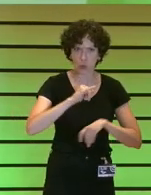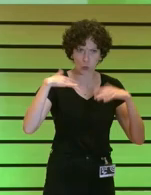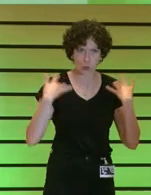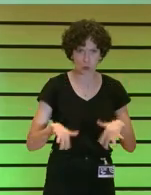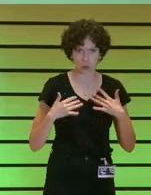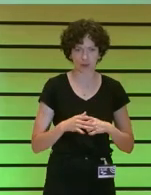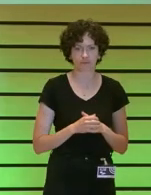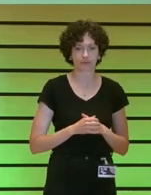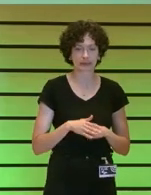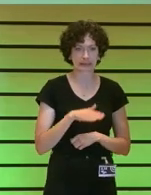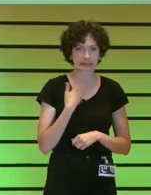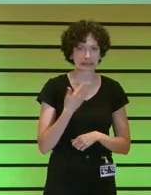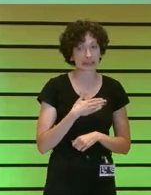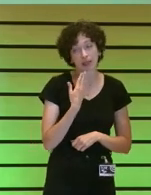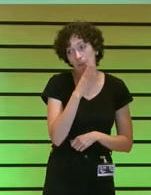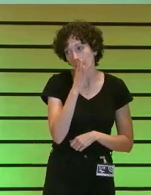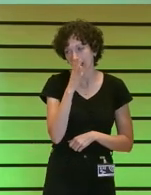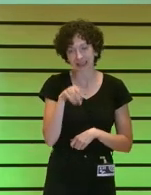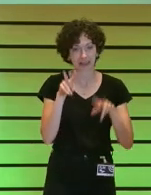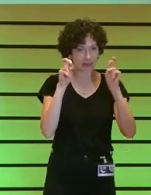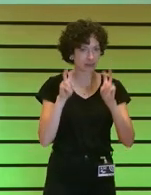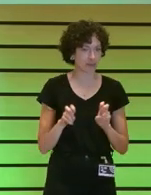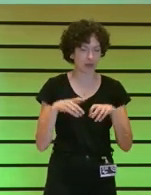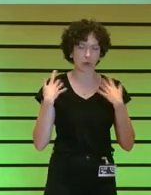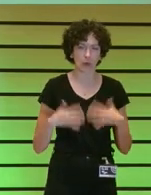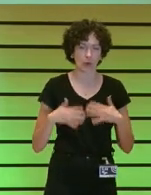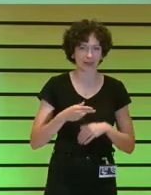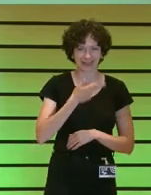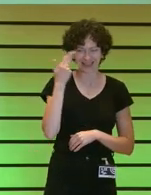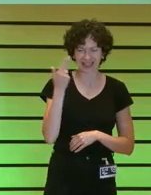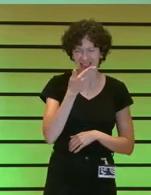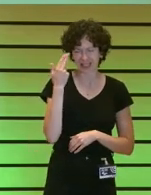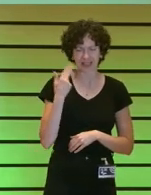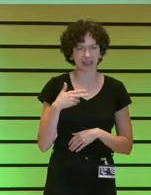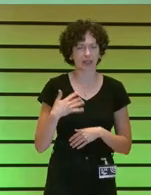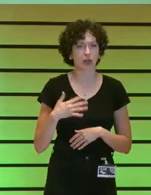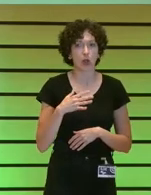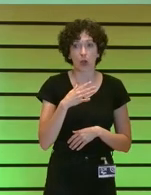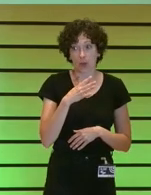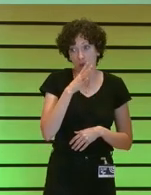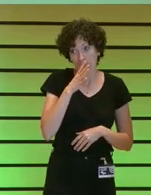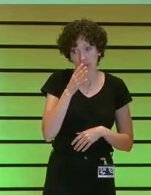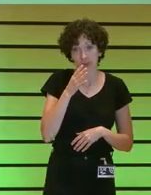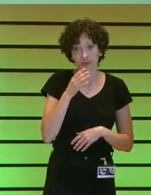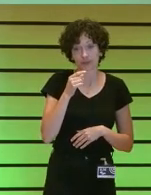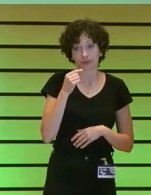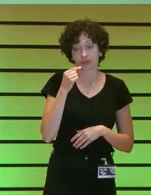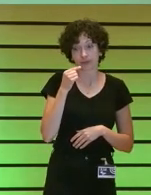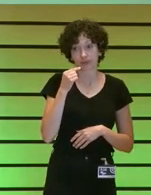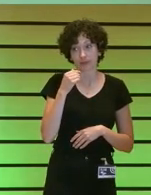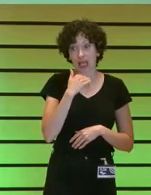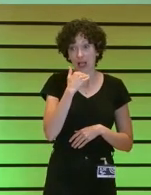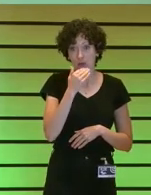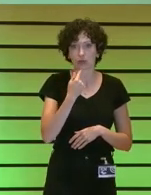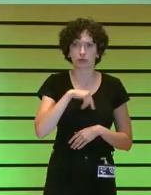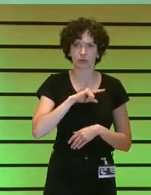con mucha lástima porque desde luego este tema da mucho de Sí yo creo que es apasionante por cuanto nos abre un mundo que tenemos